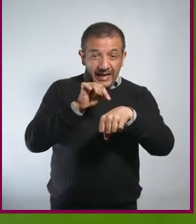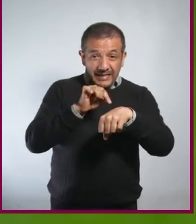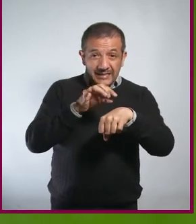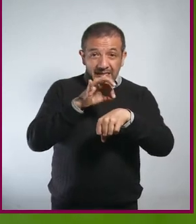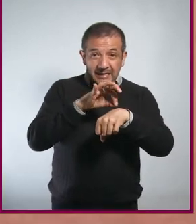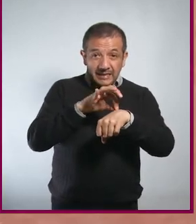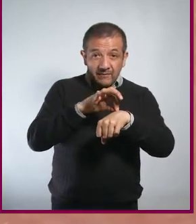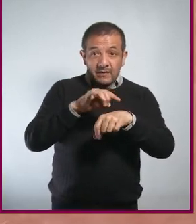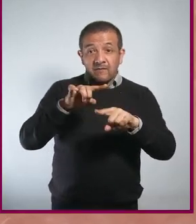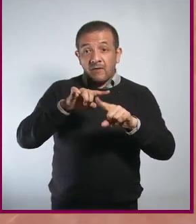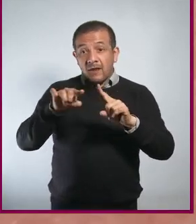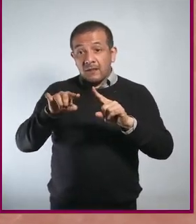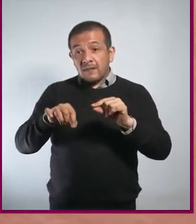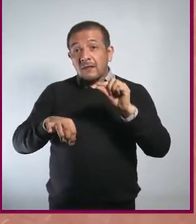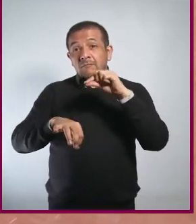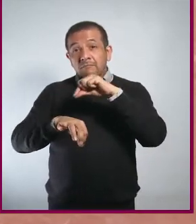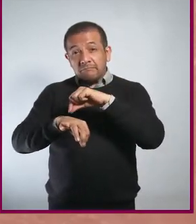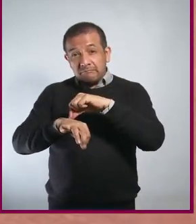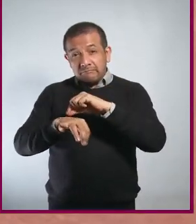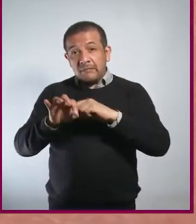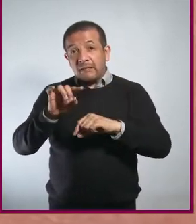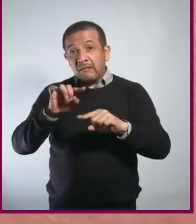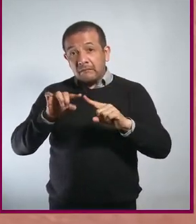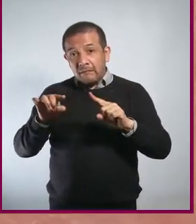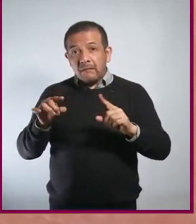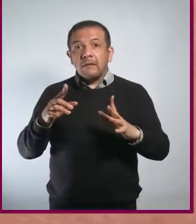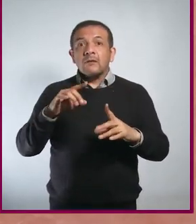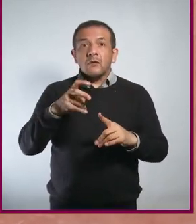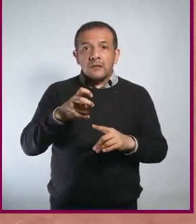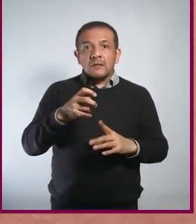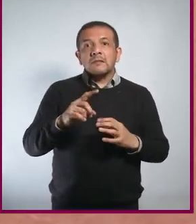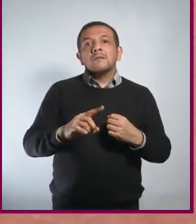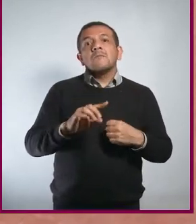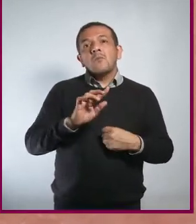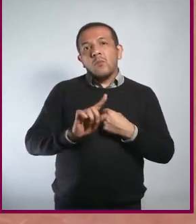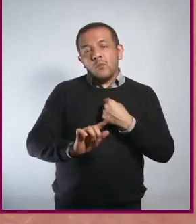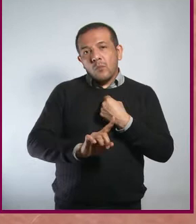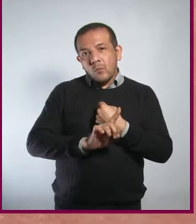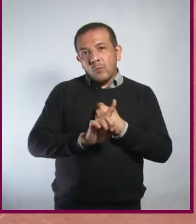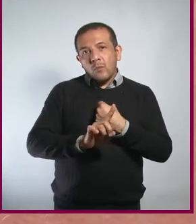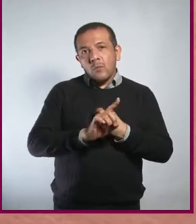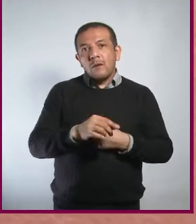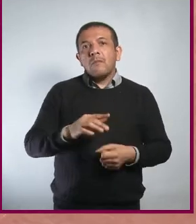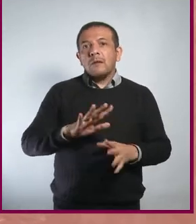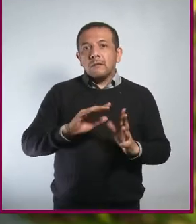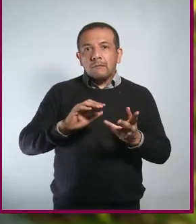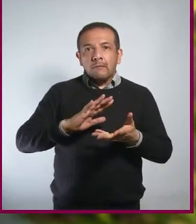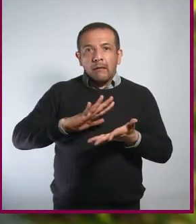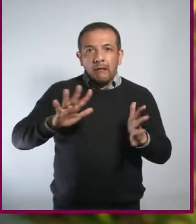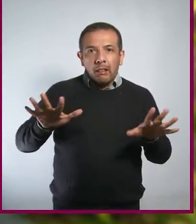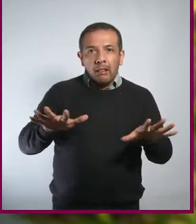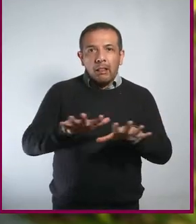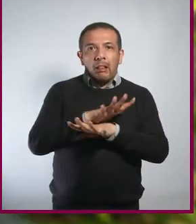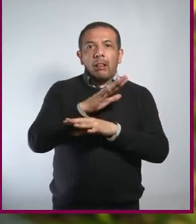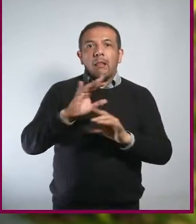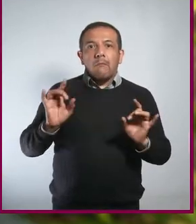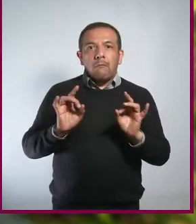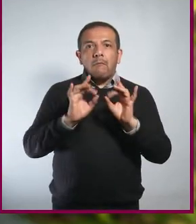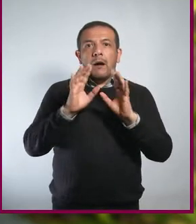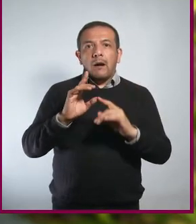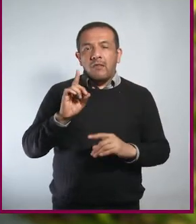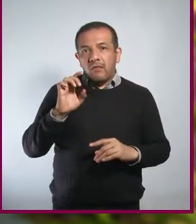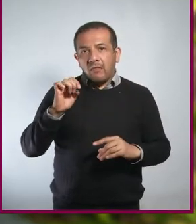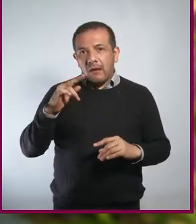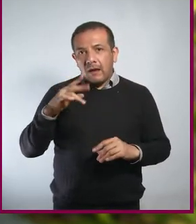serotipo diferente aumenta las probabilidades de tener dengue grave. No hay medicamentos que